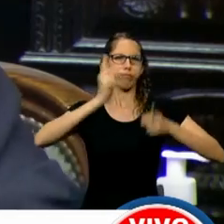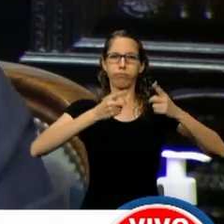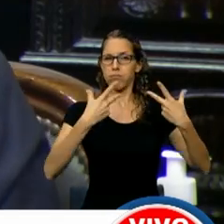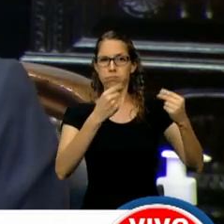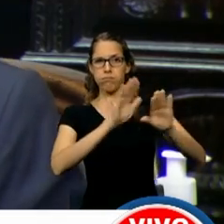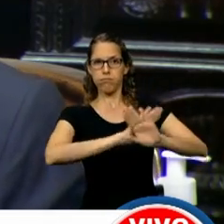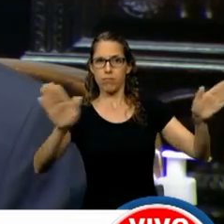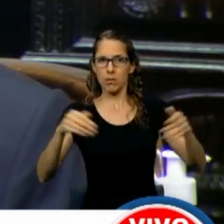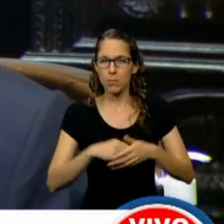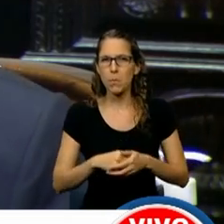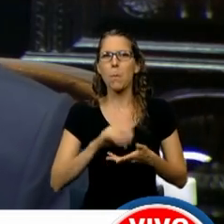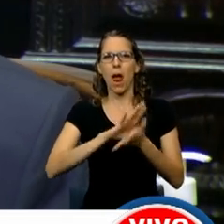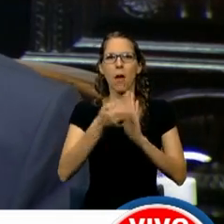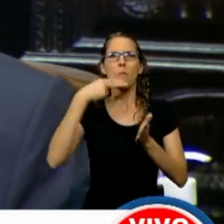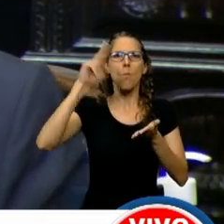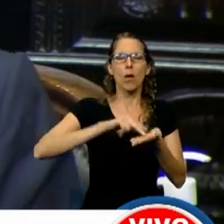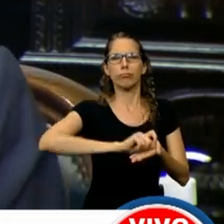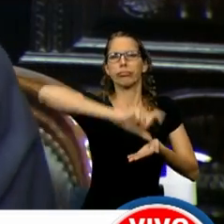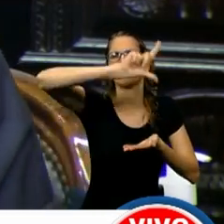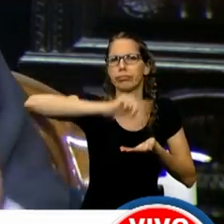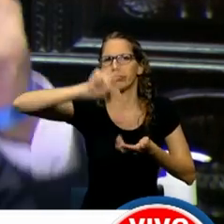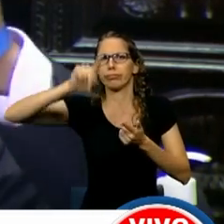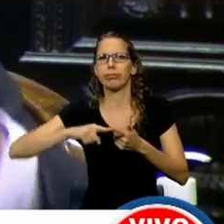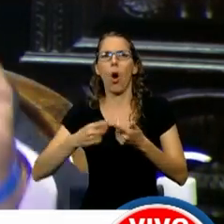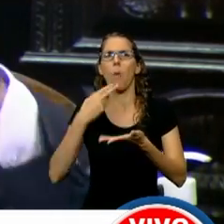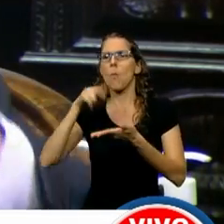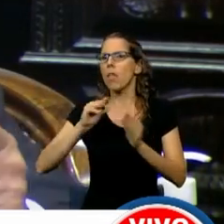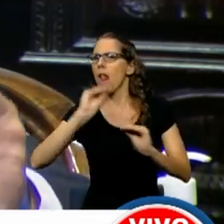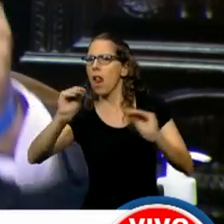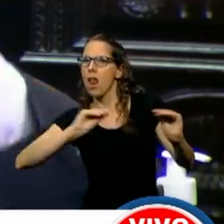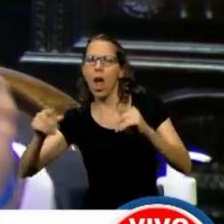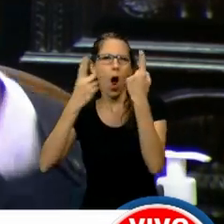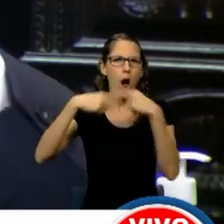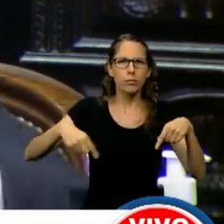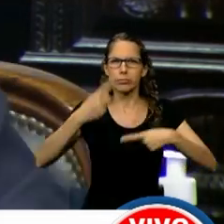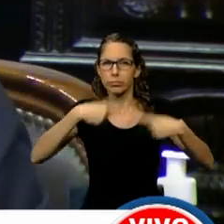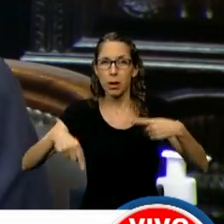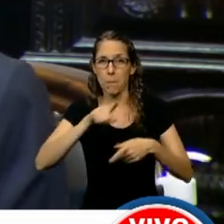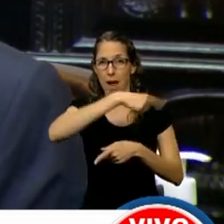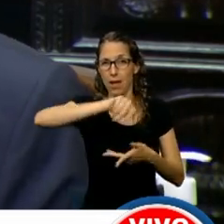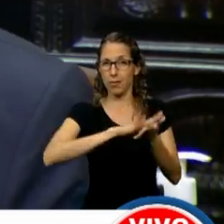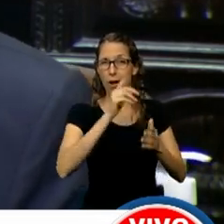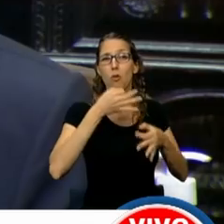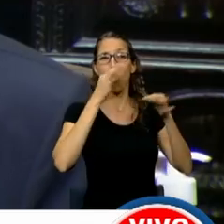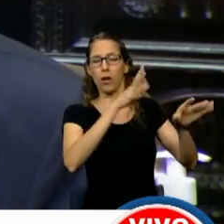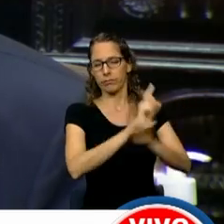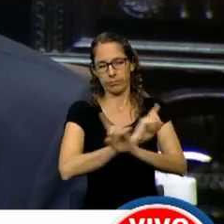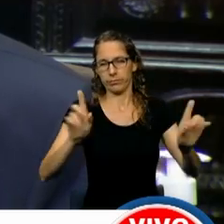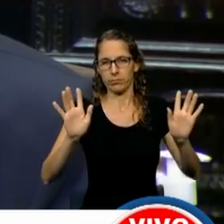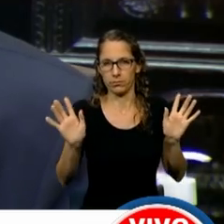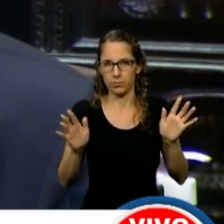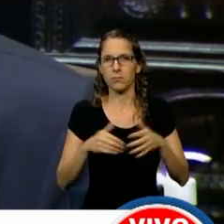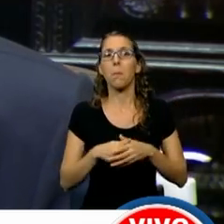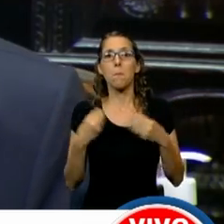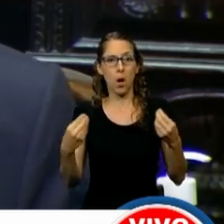aumentar alícuotas impositivas para subir retenciones o para seguir cercenando la libre iniciativa y las libertades